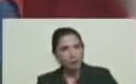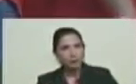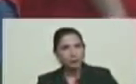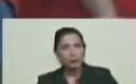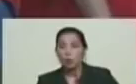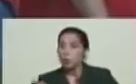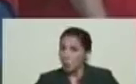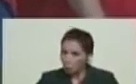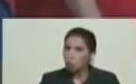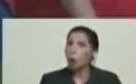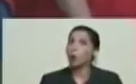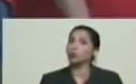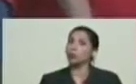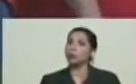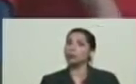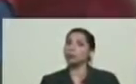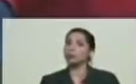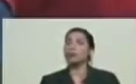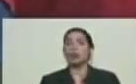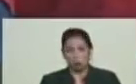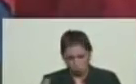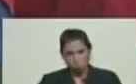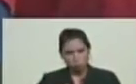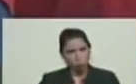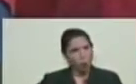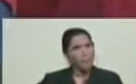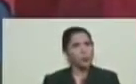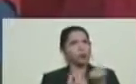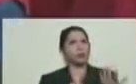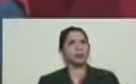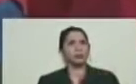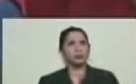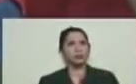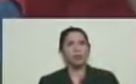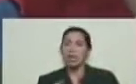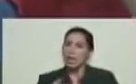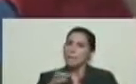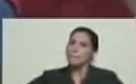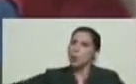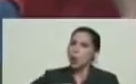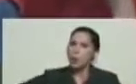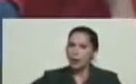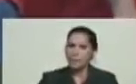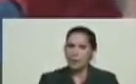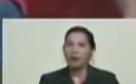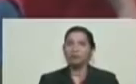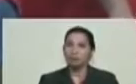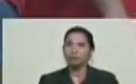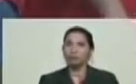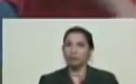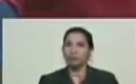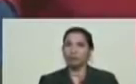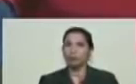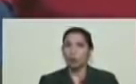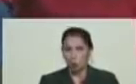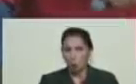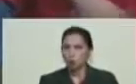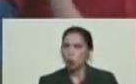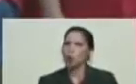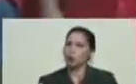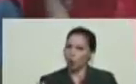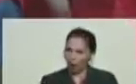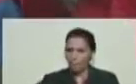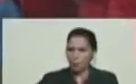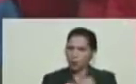peo con Maduro me resteo, asumamos que el peo está prendido. Y debemos asumir el resteo con Nicolás